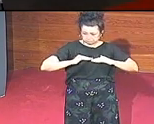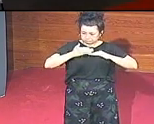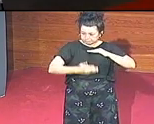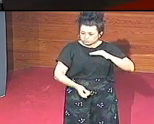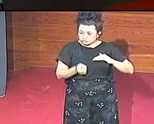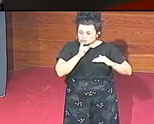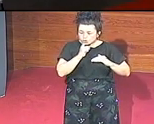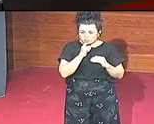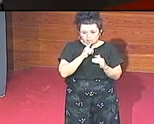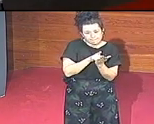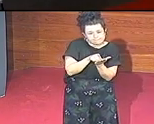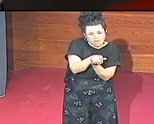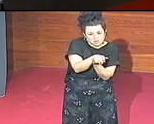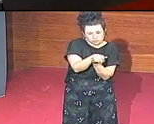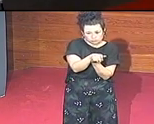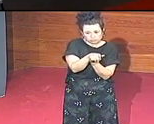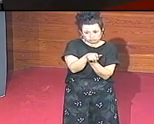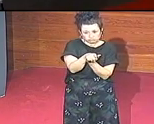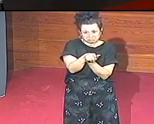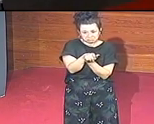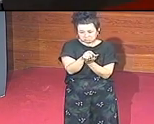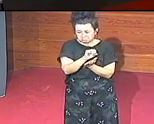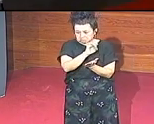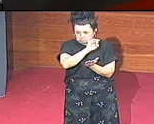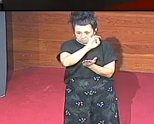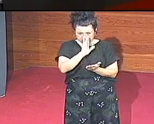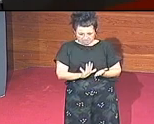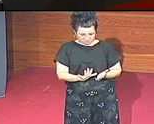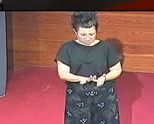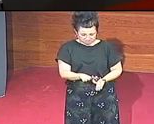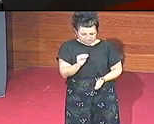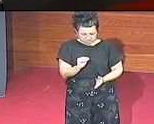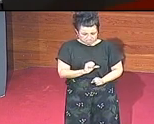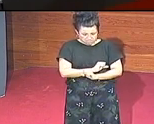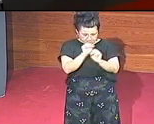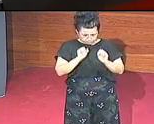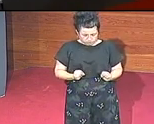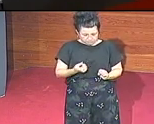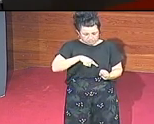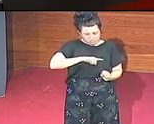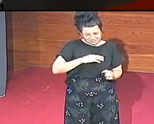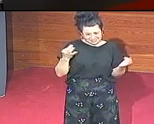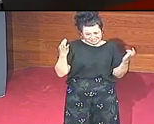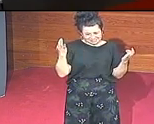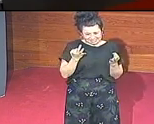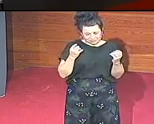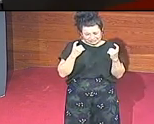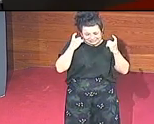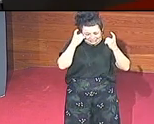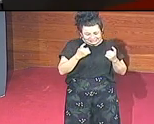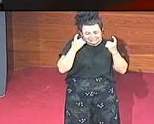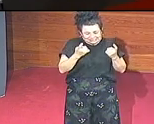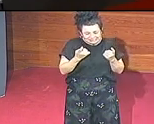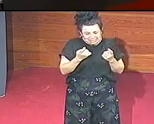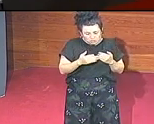nos pasan un montón de planos a priori incomprensibles que nosotros tenemos que intentar de demostrarle al